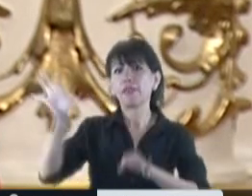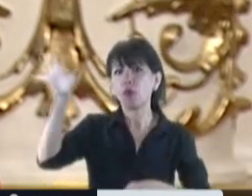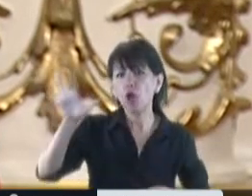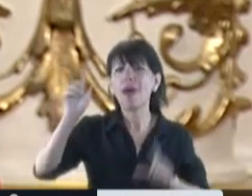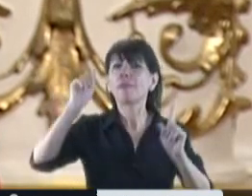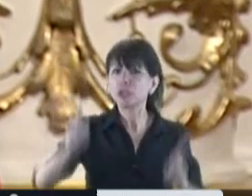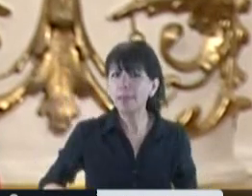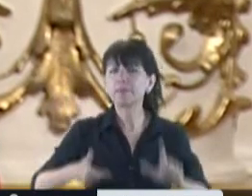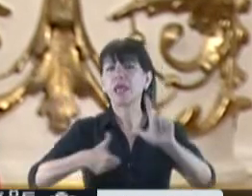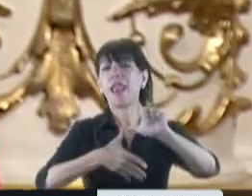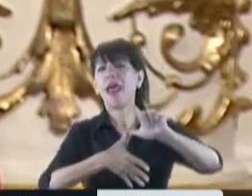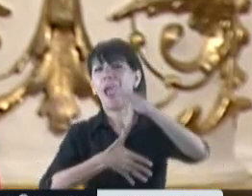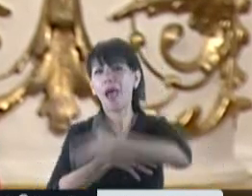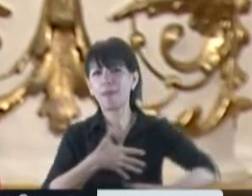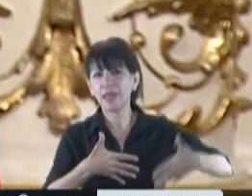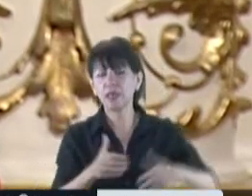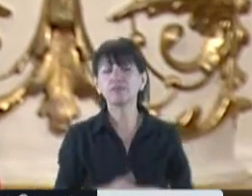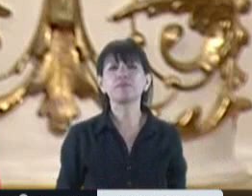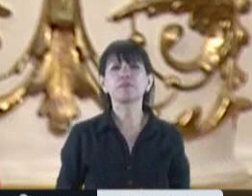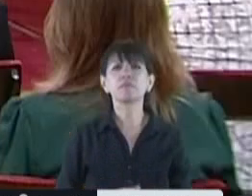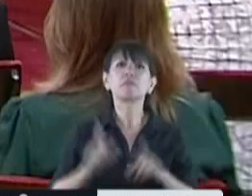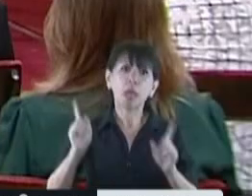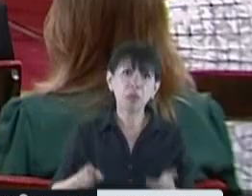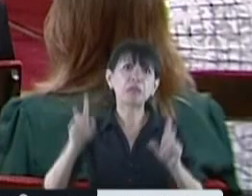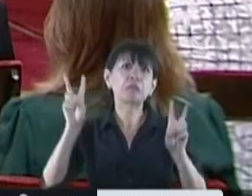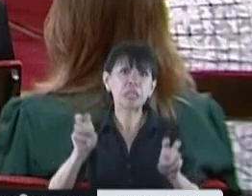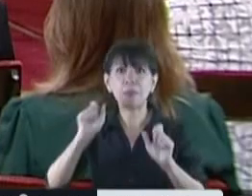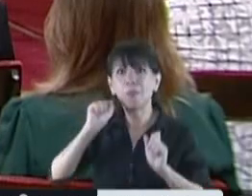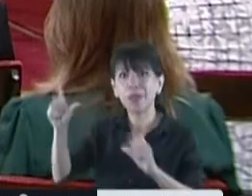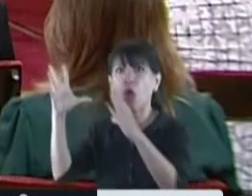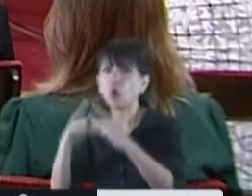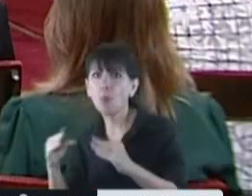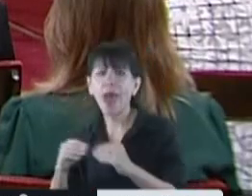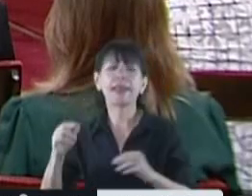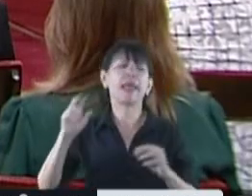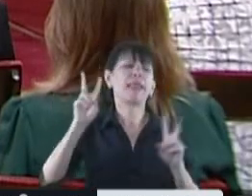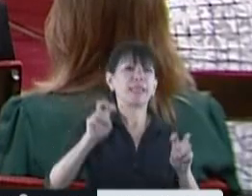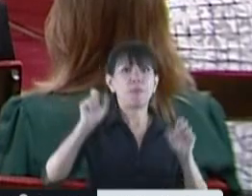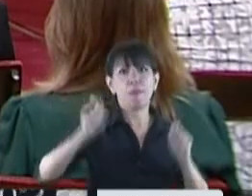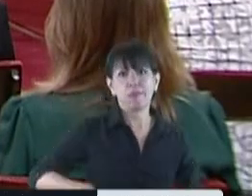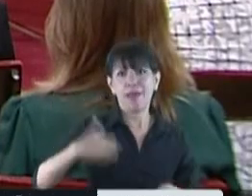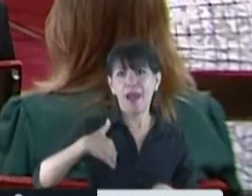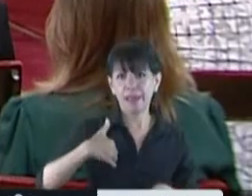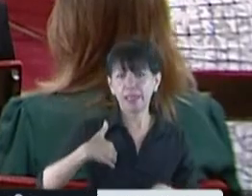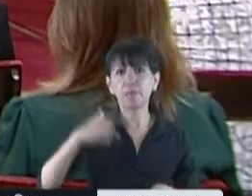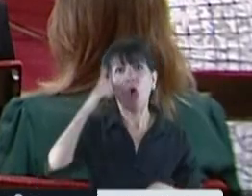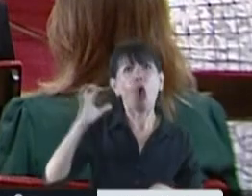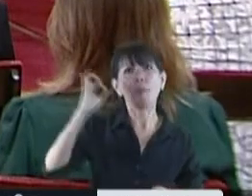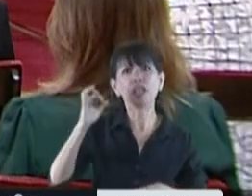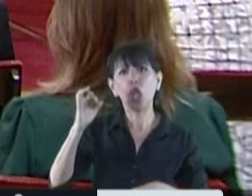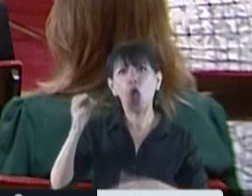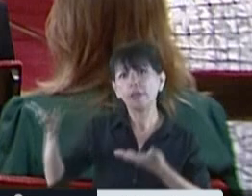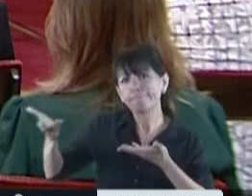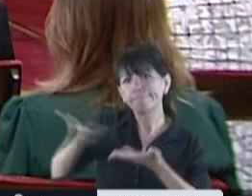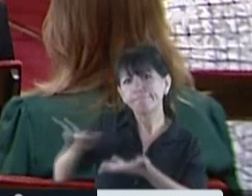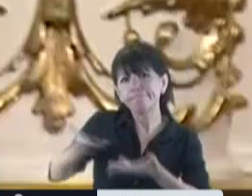Latina, y a Rumania y a Argentina puntualmente. Pudimos cambiar opiniones sobre